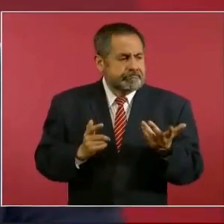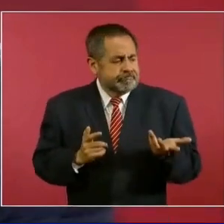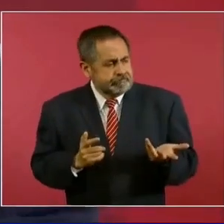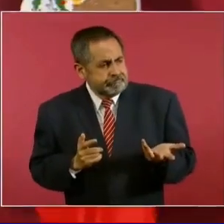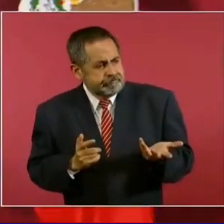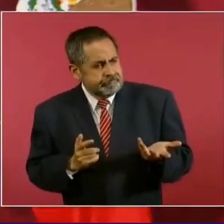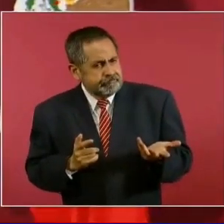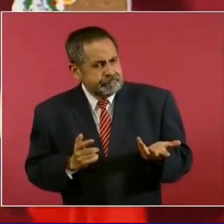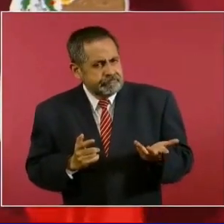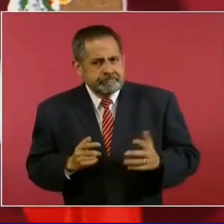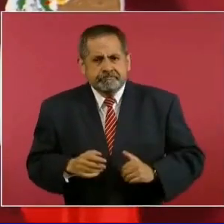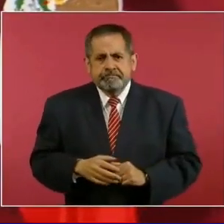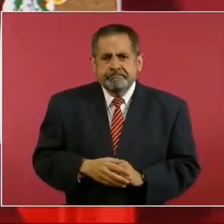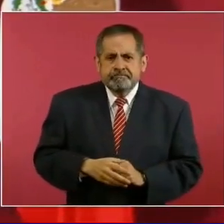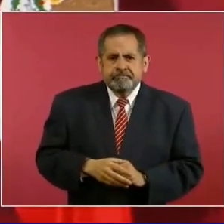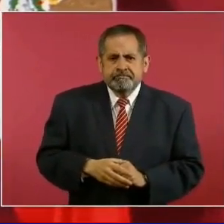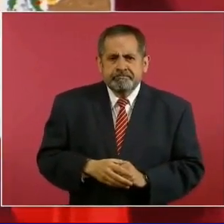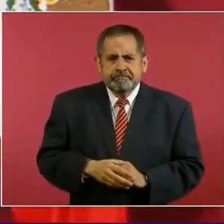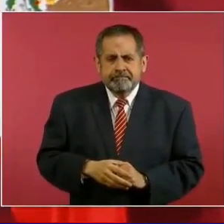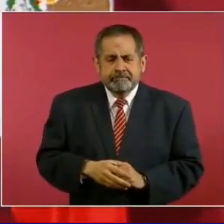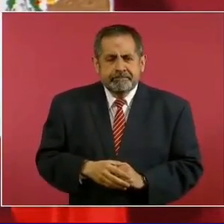¿Son pequeños